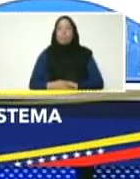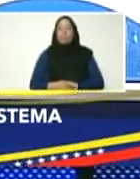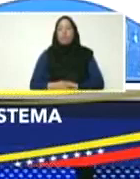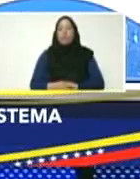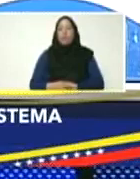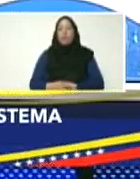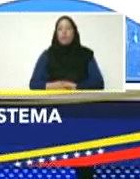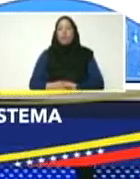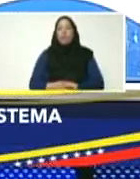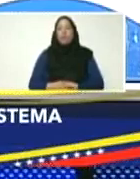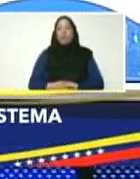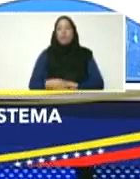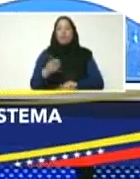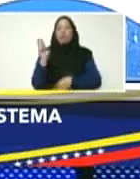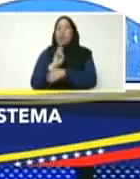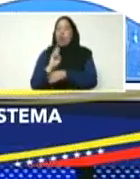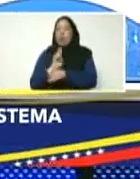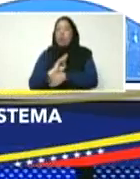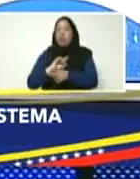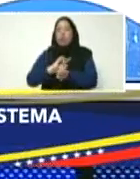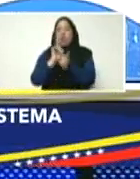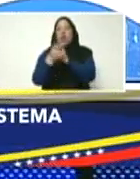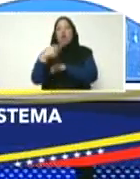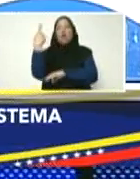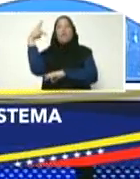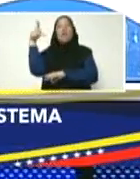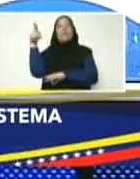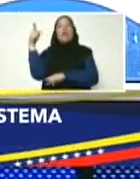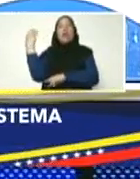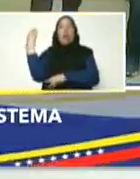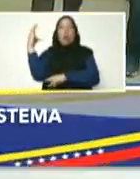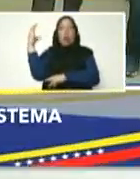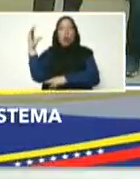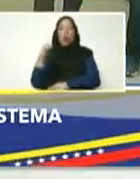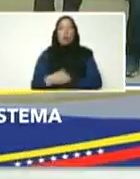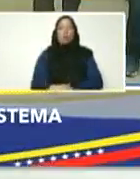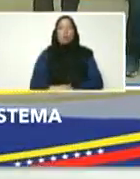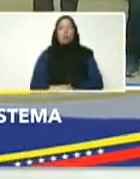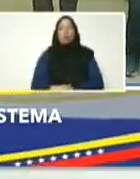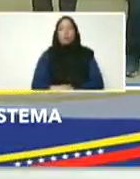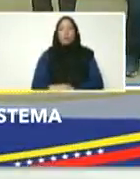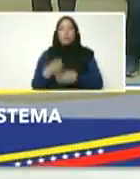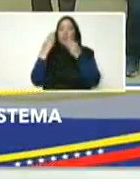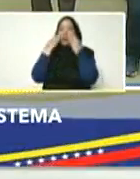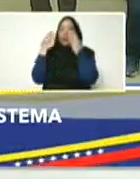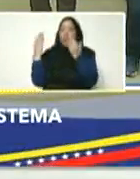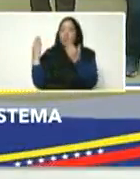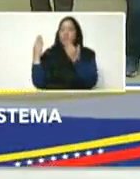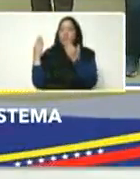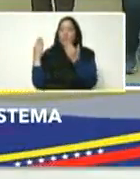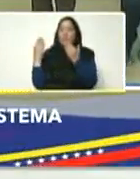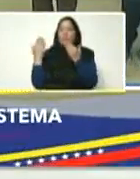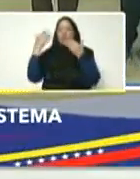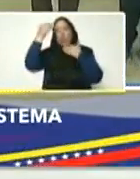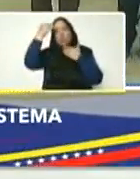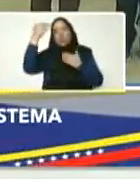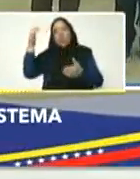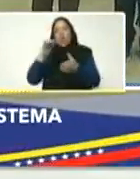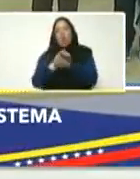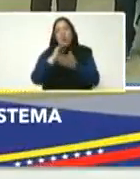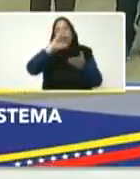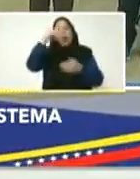Tuy directamente a la parroquia Caricuao, allá en Caracas. Caricuao, un saludo a